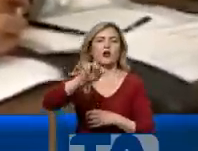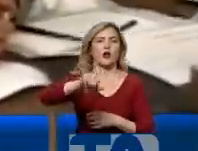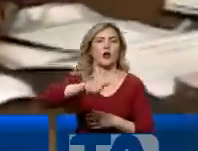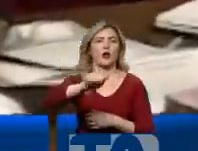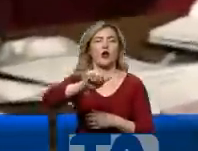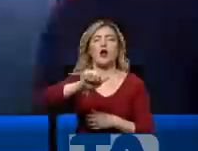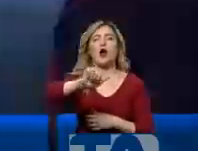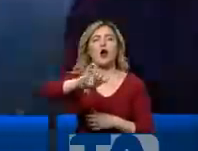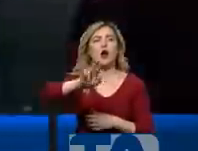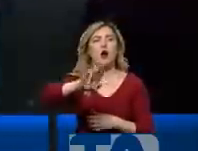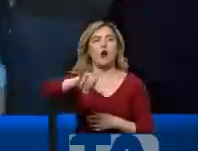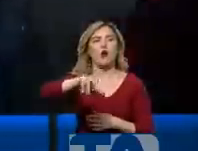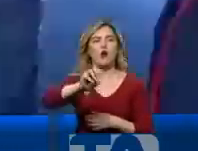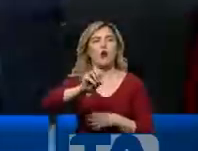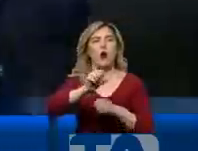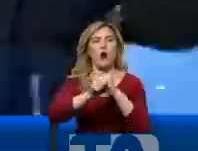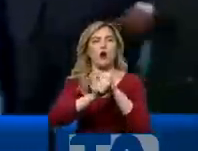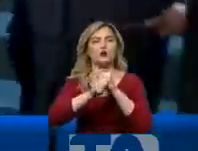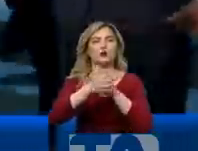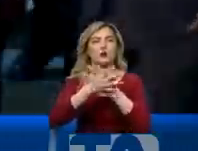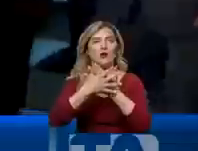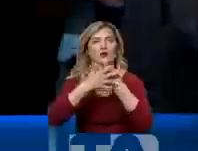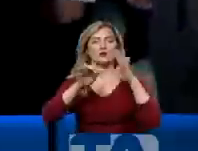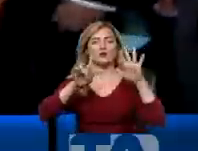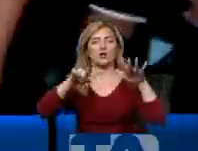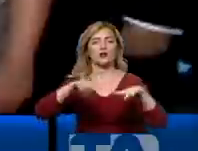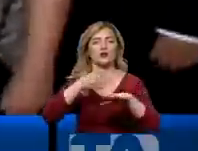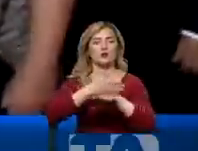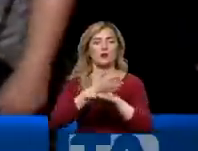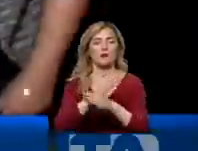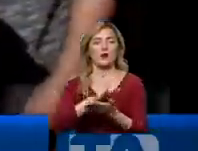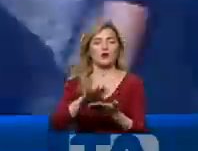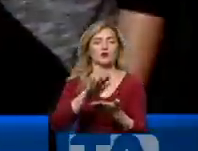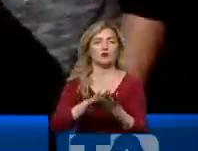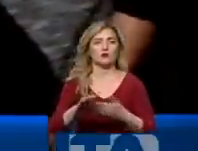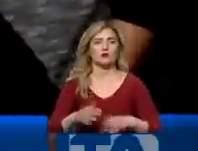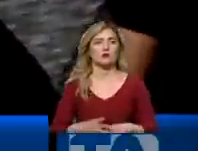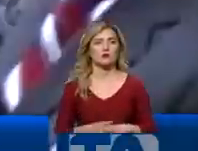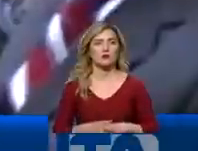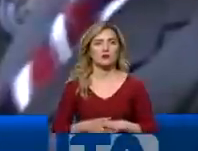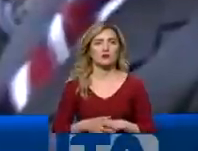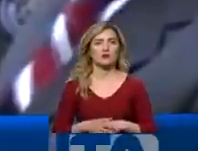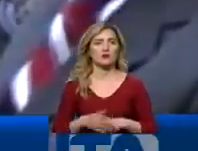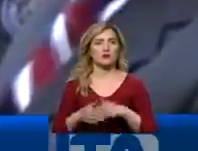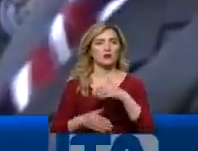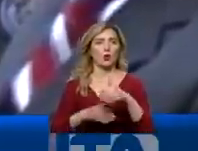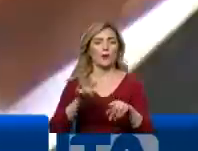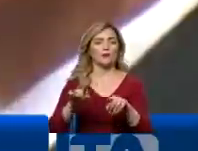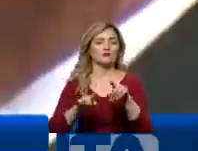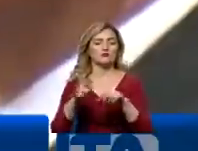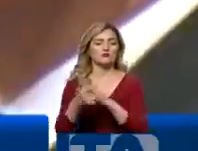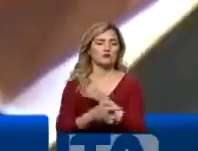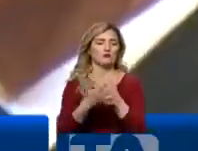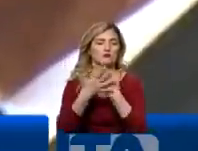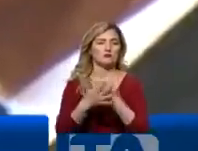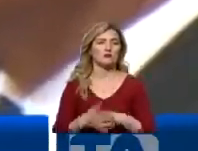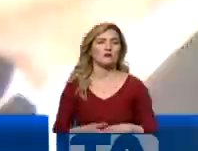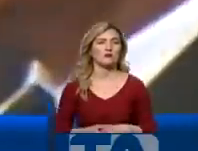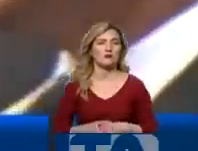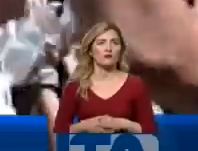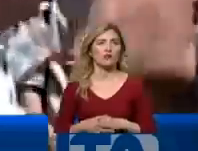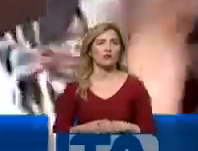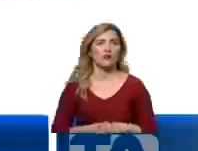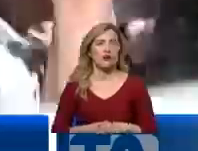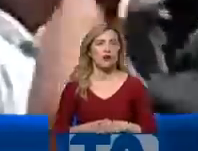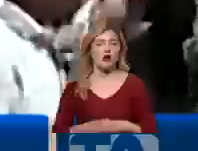de cárcel para después indultarlo. Al caso de Araujo se suman otros procesados y sentenciados del 30S